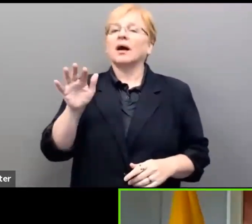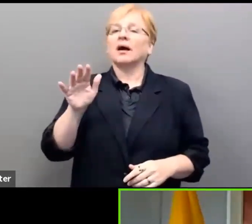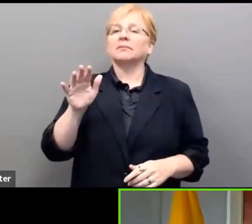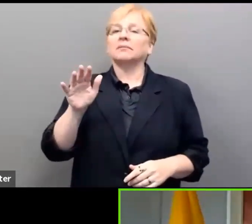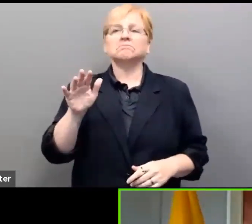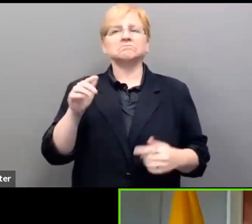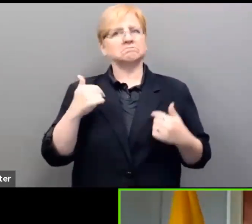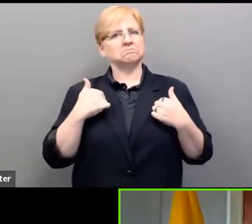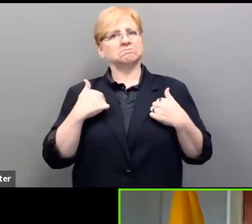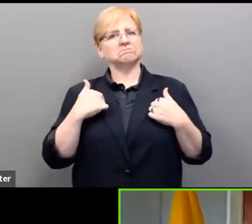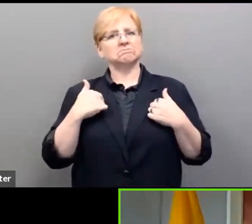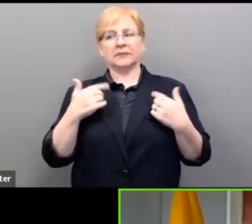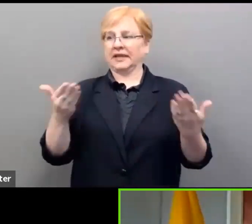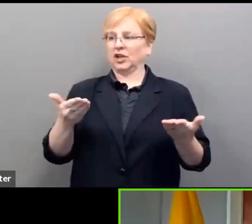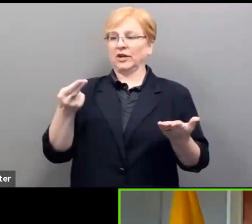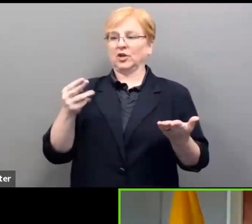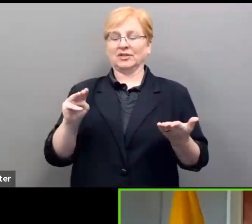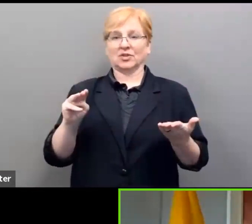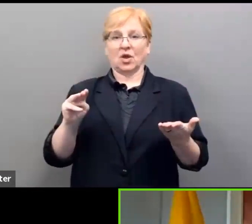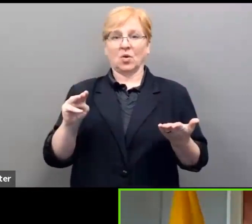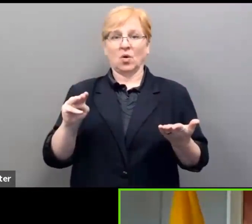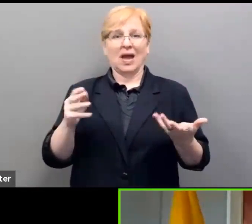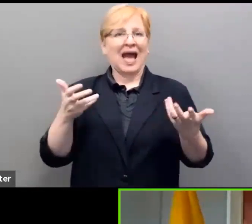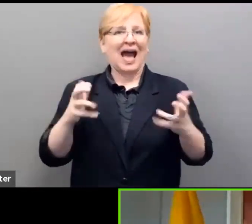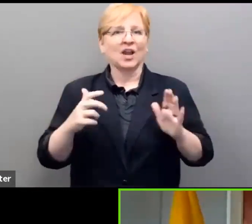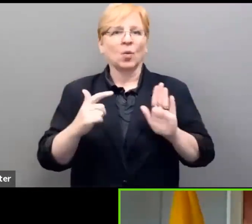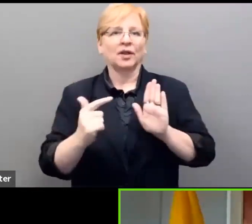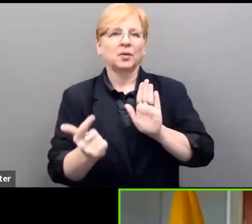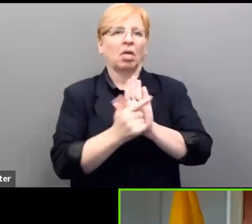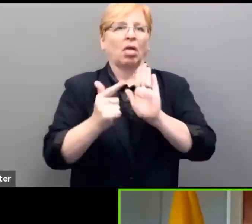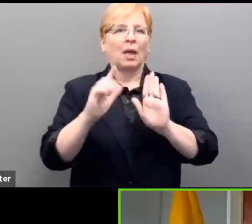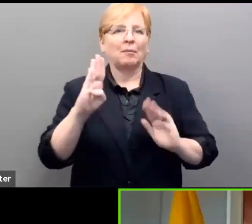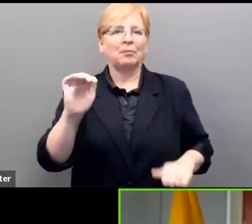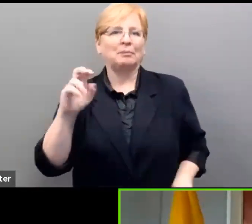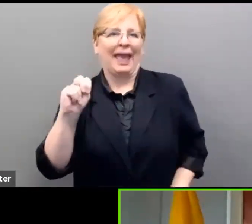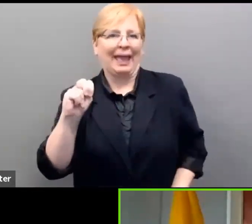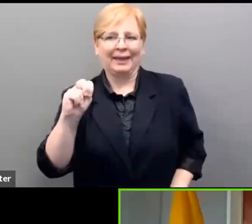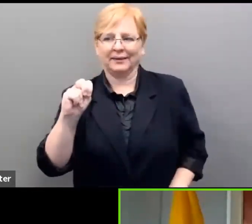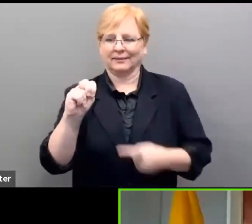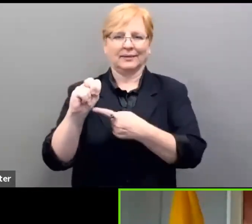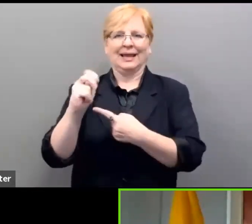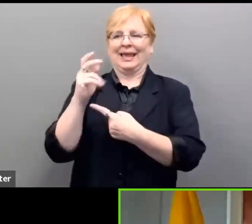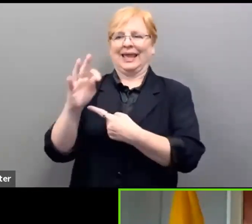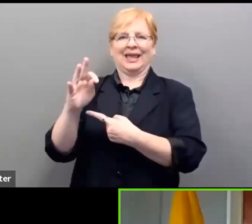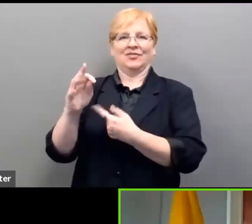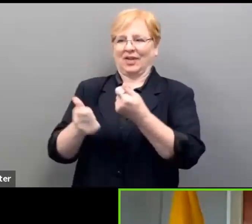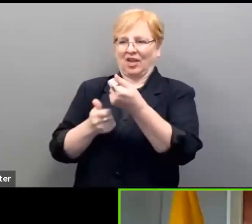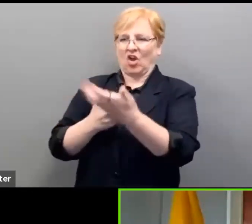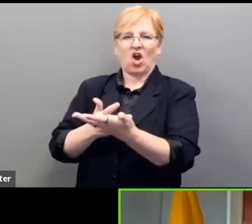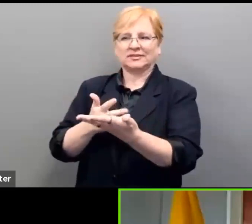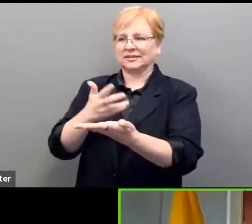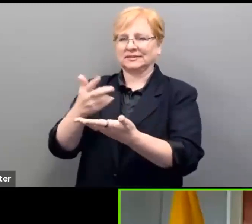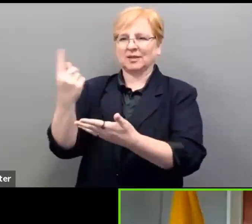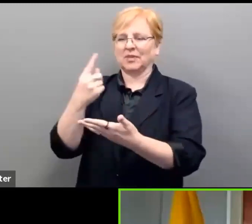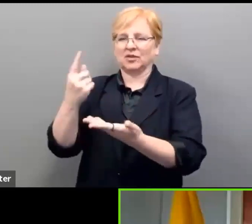lo que se pregunta, que hagamos lo mejor para contestar. Yo seguramente en Nuevo México no